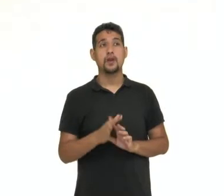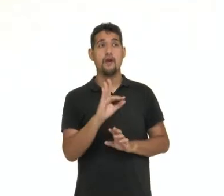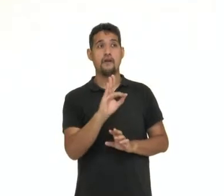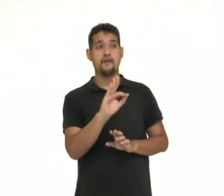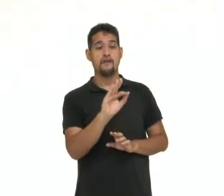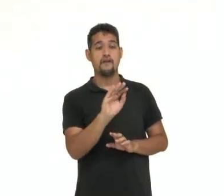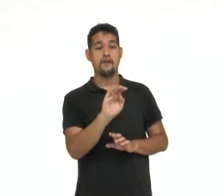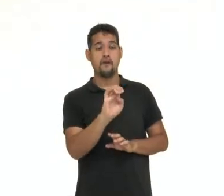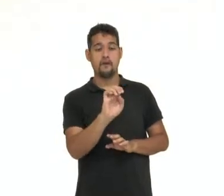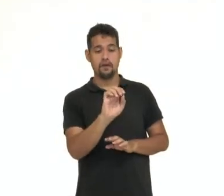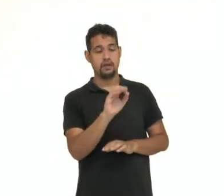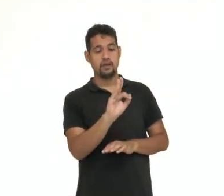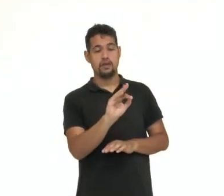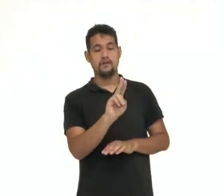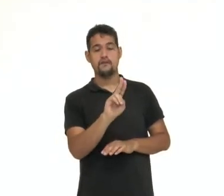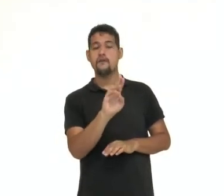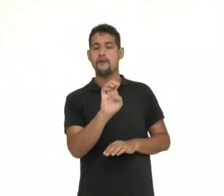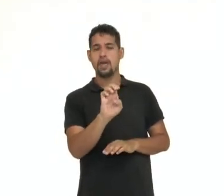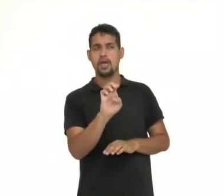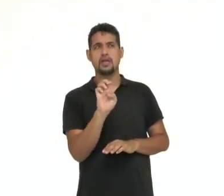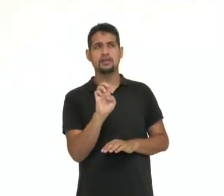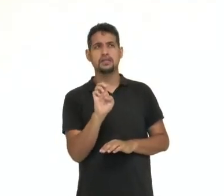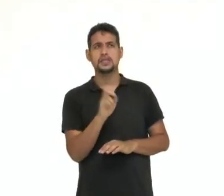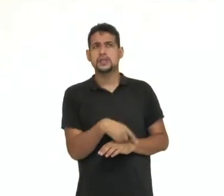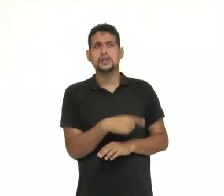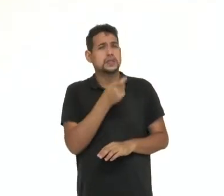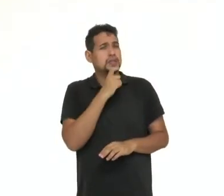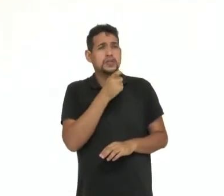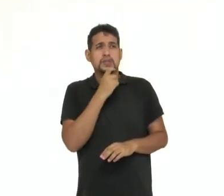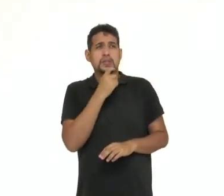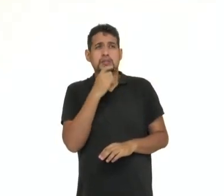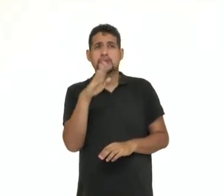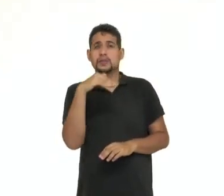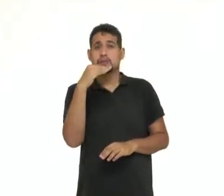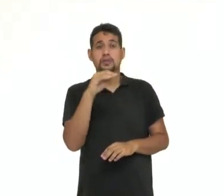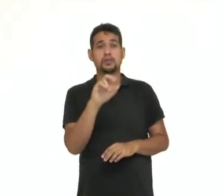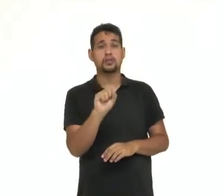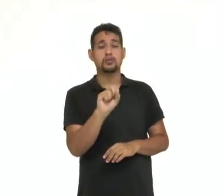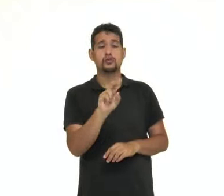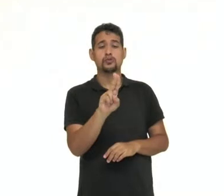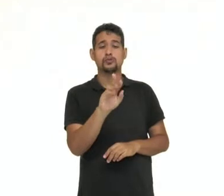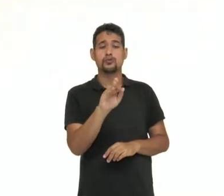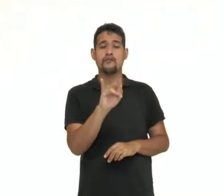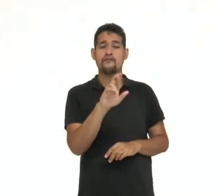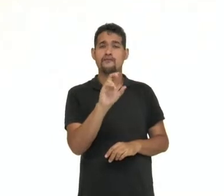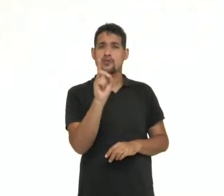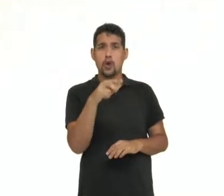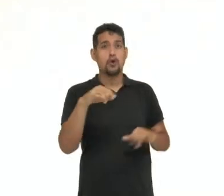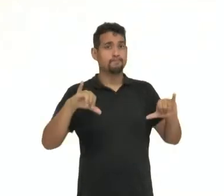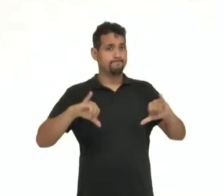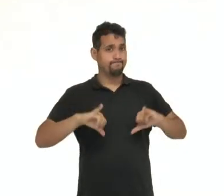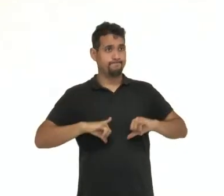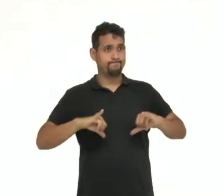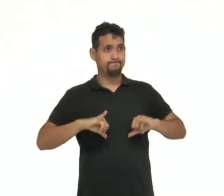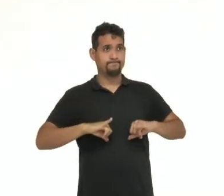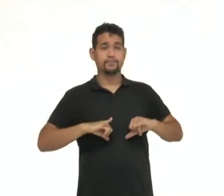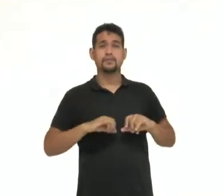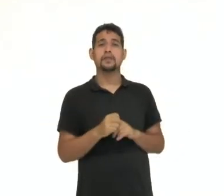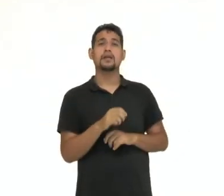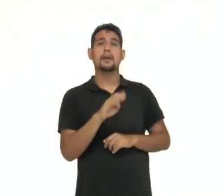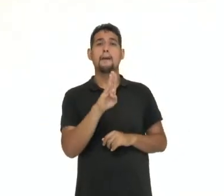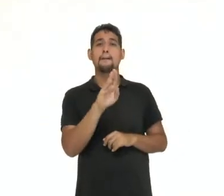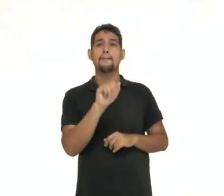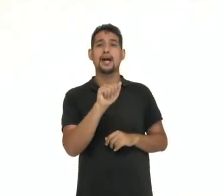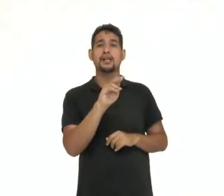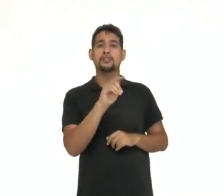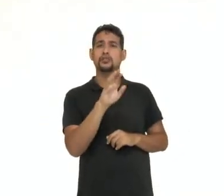inusualmente frio. Sufrió en invierno más frío del de 1981. Batió récords,